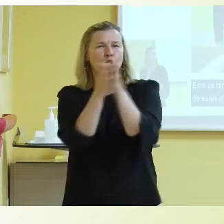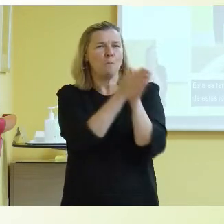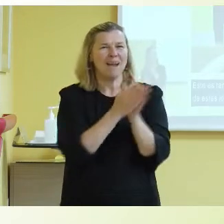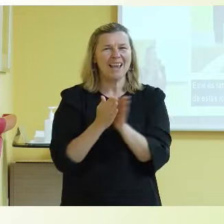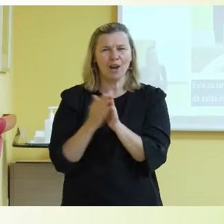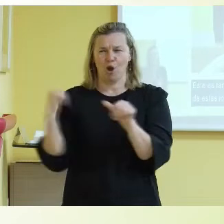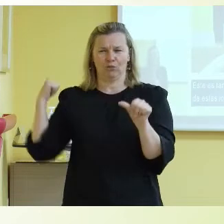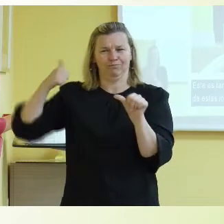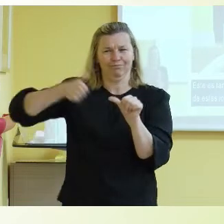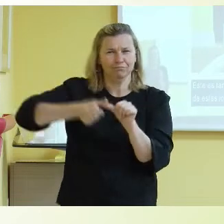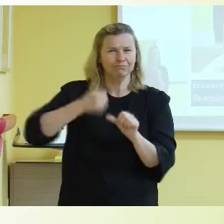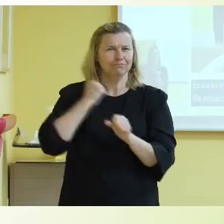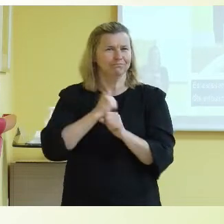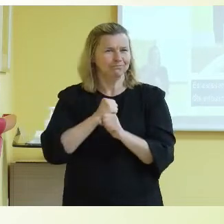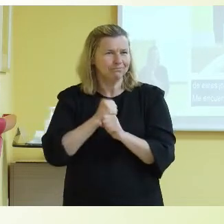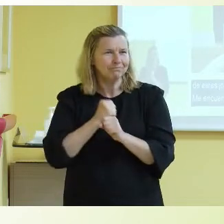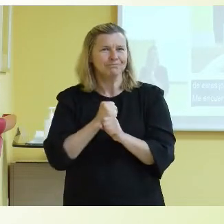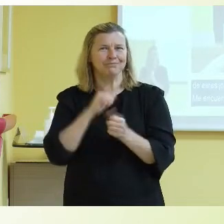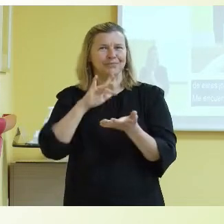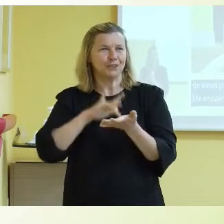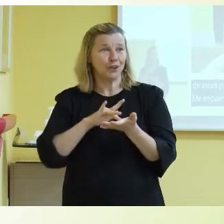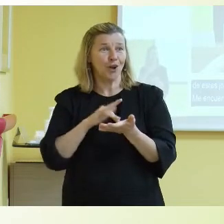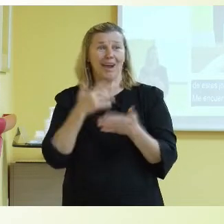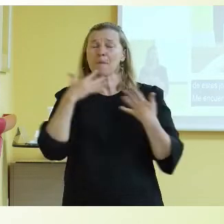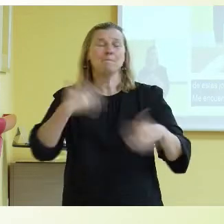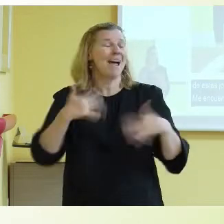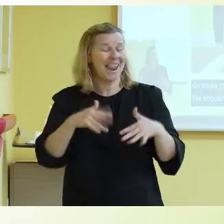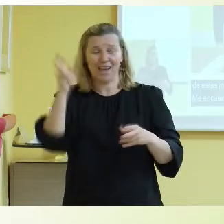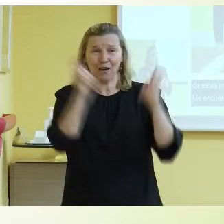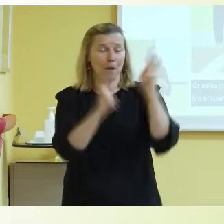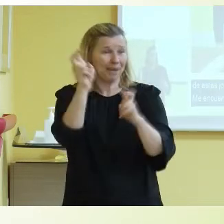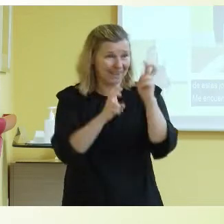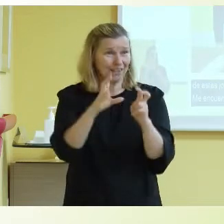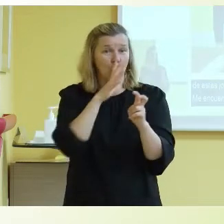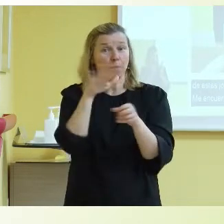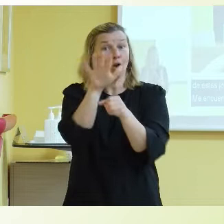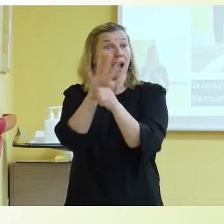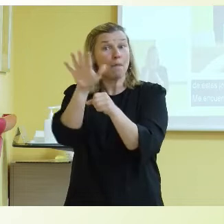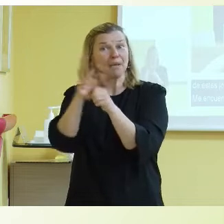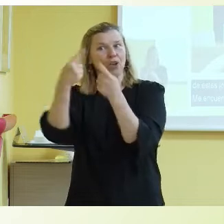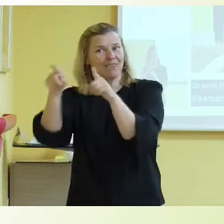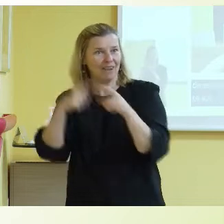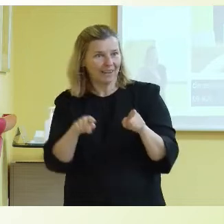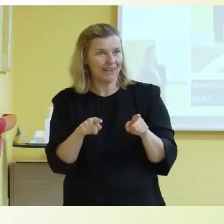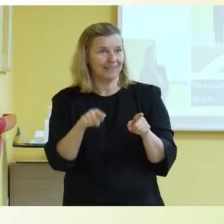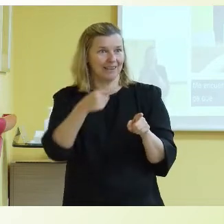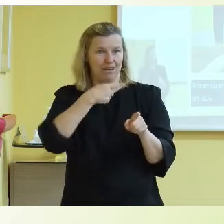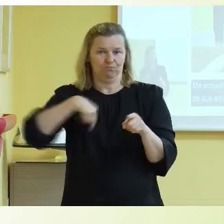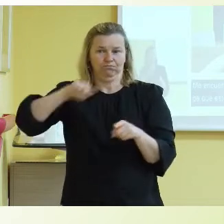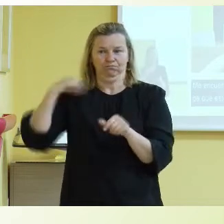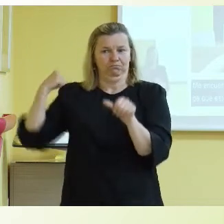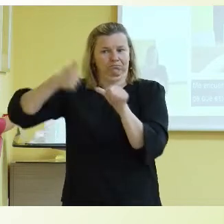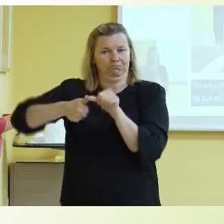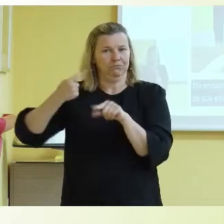que me alegro que estén por aquí porque es otro ámbito diferente, hemos compartido muchas cosas juntos y ahora pues están